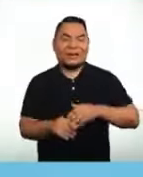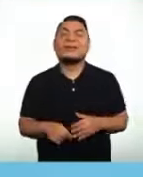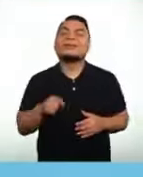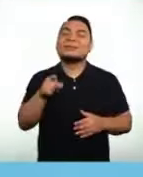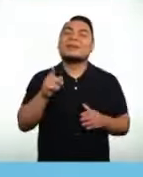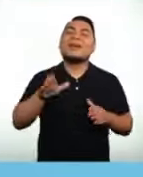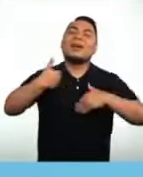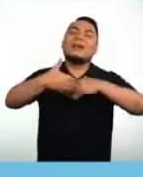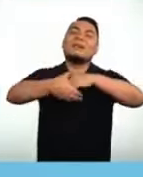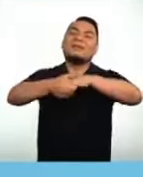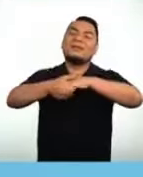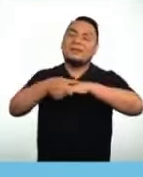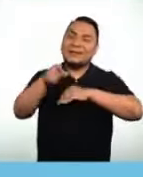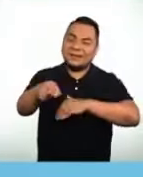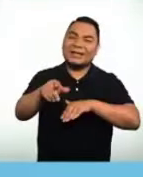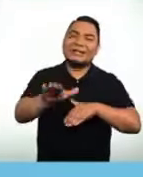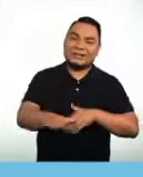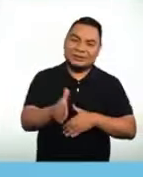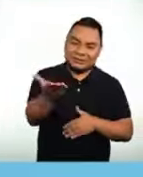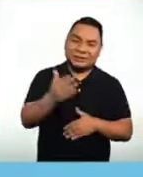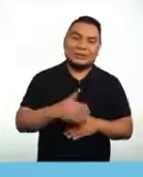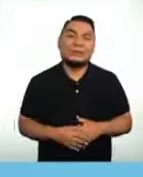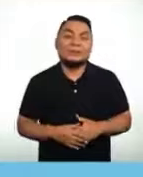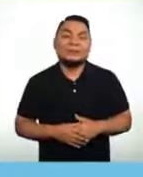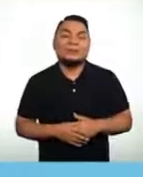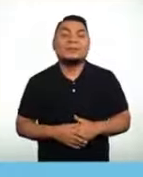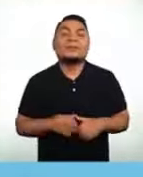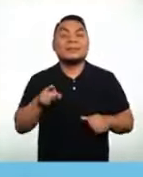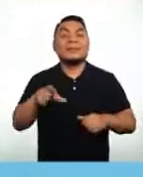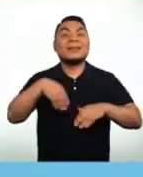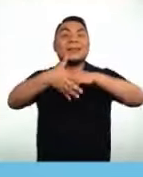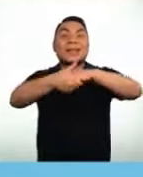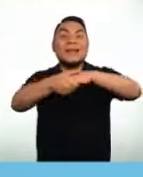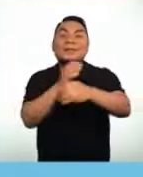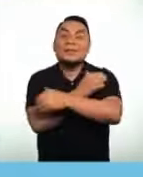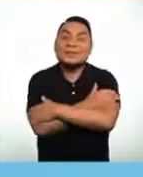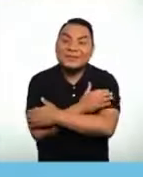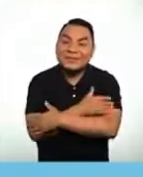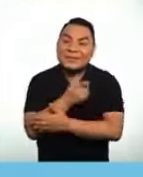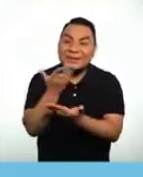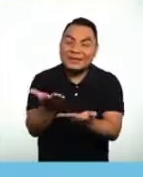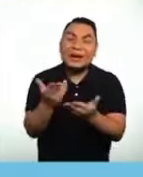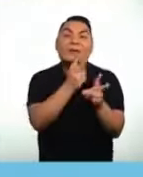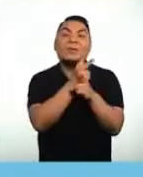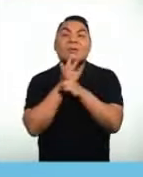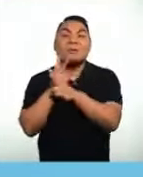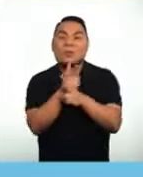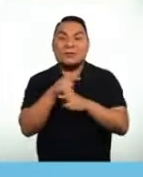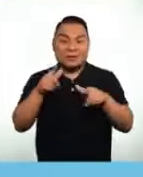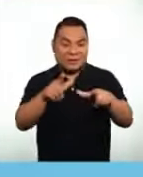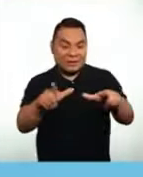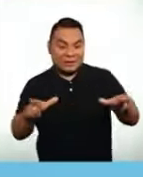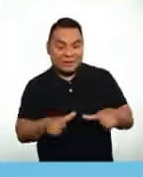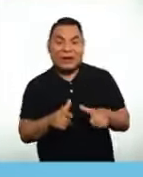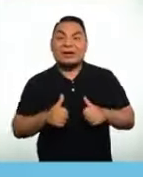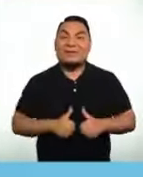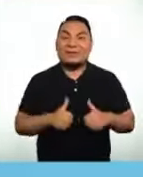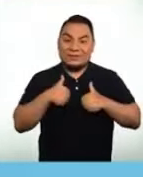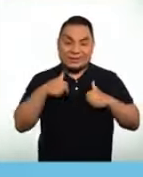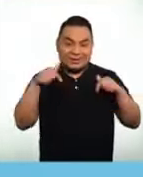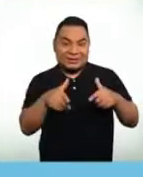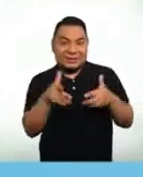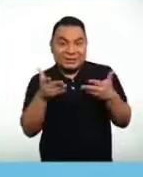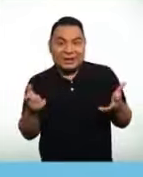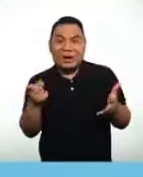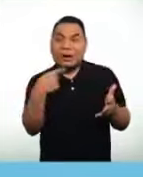Terminada la actividad, feliciten a la niña o el niño. ¡Te felicito! Estamos cuidando el lugar